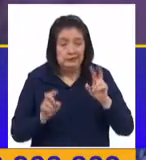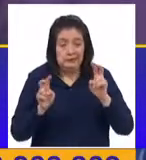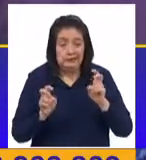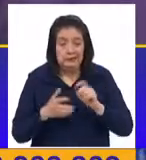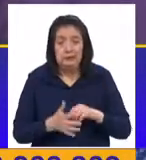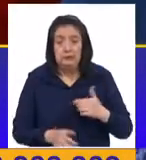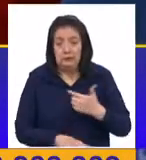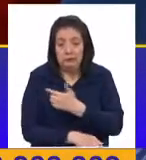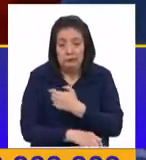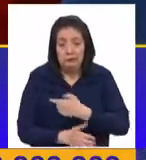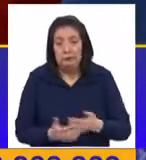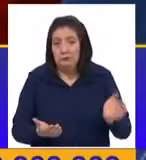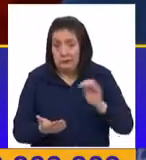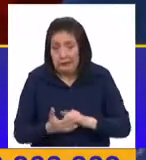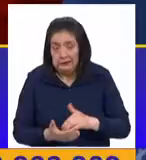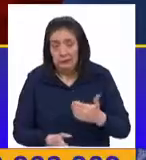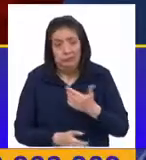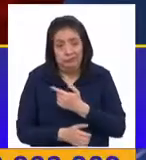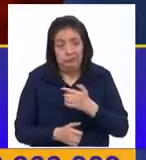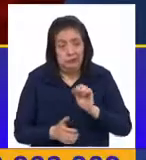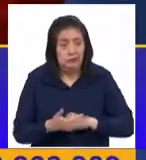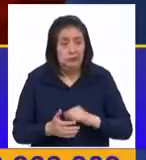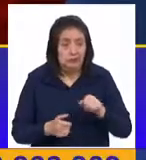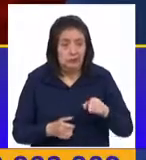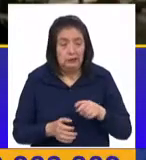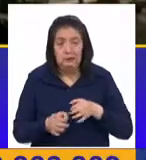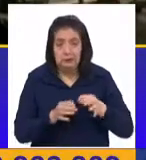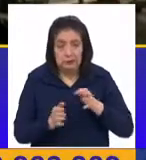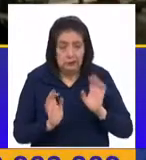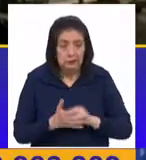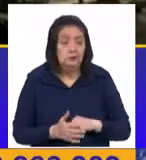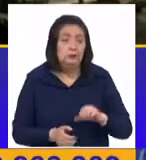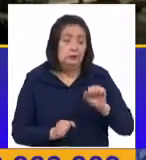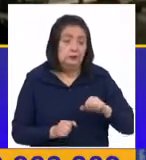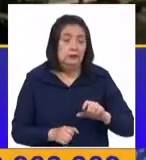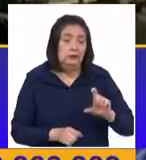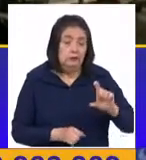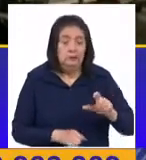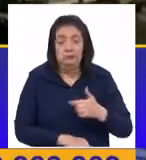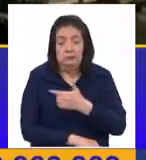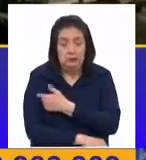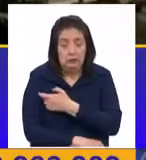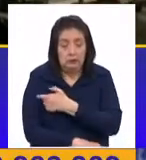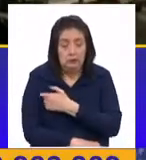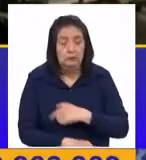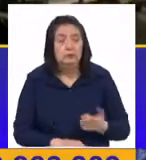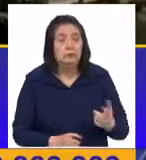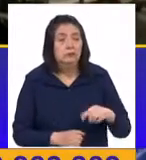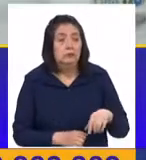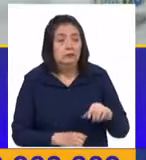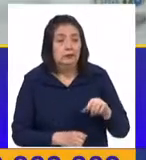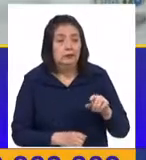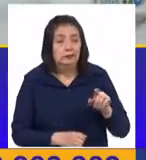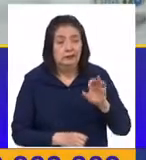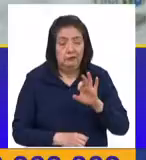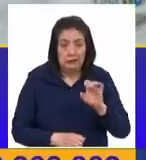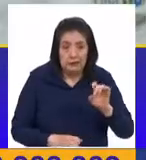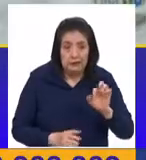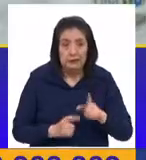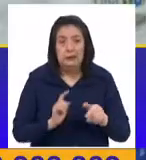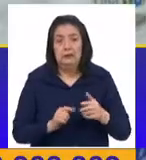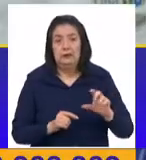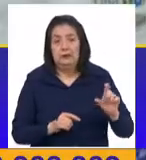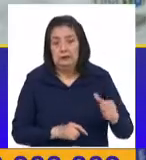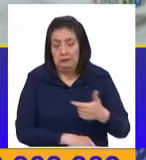de las dosis de refuerzo. Como bien señalabas, aquí se han estado aplicando las vacunas de Pfizer, se han aplicado las vacunas de Sinovac. Entonces tenemos que ir